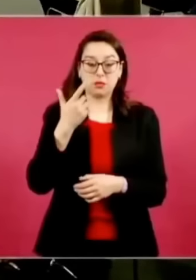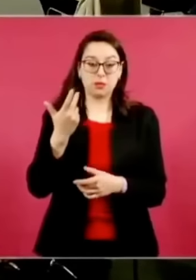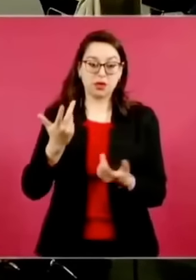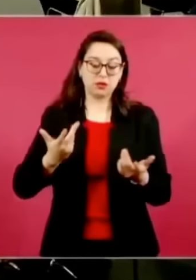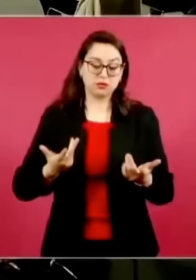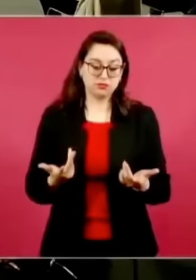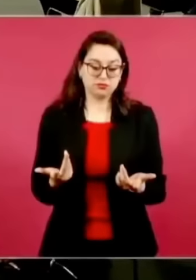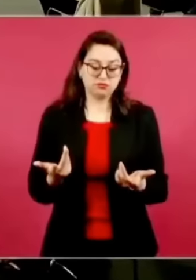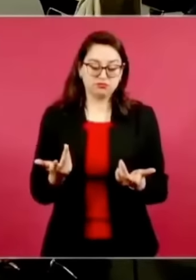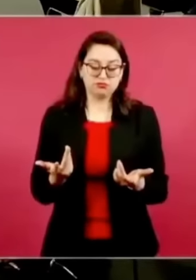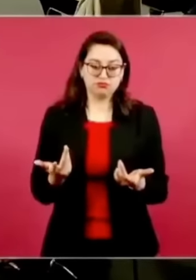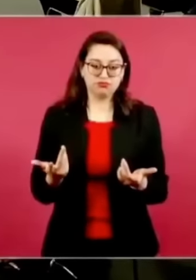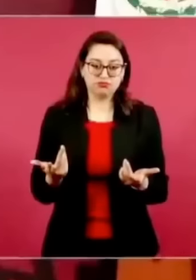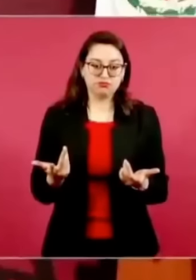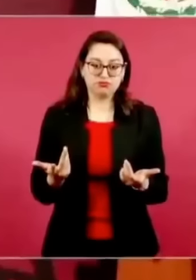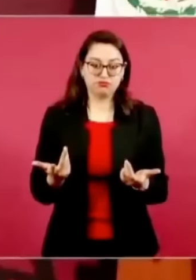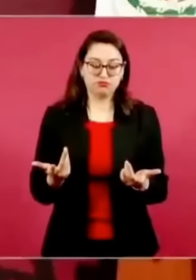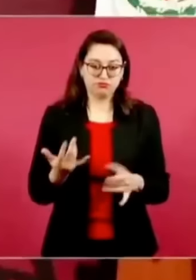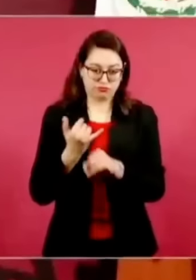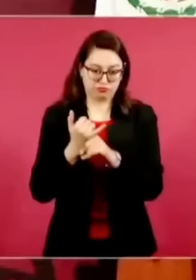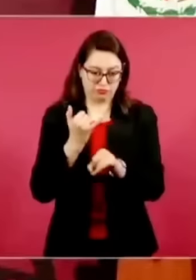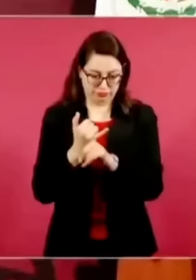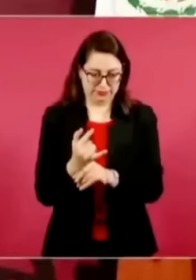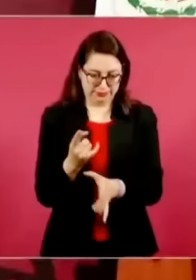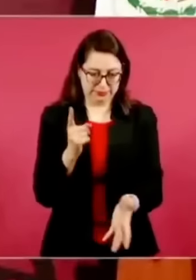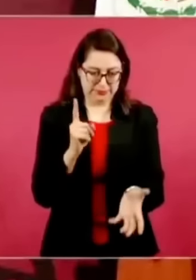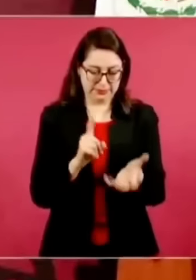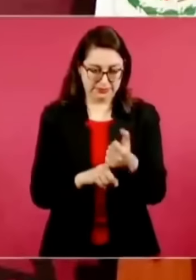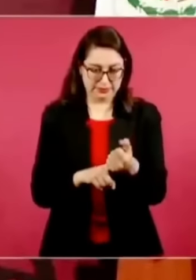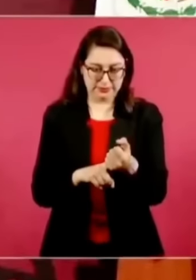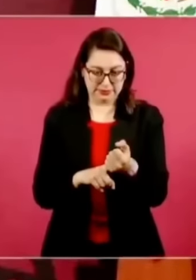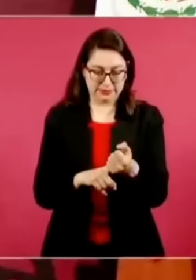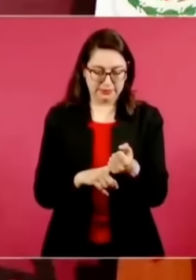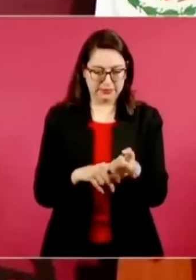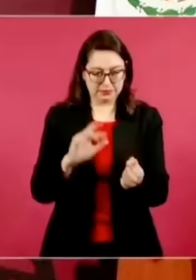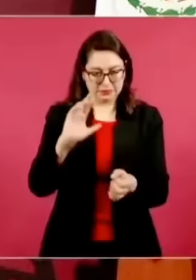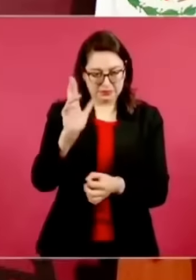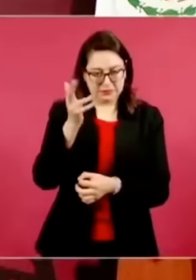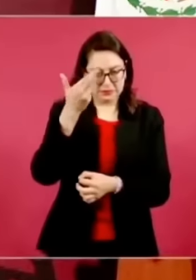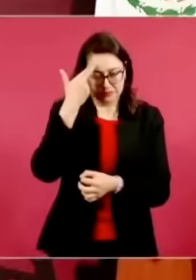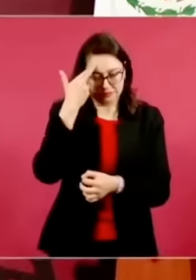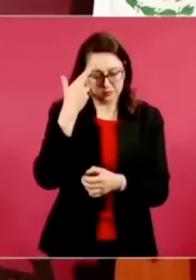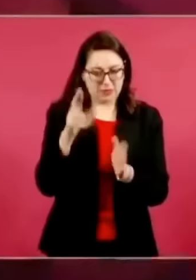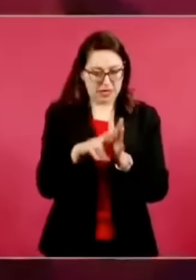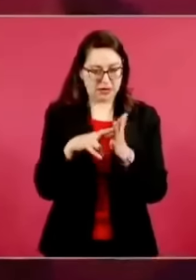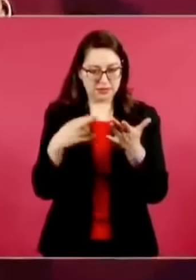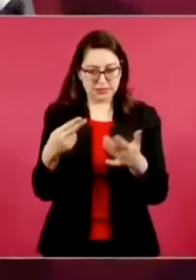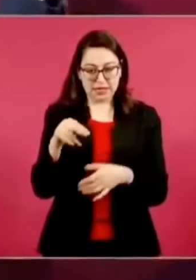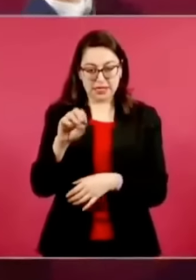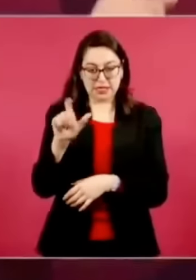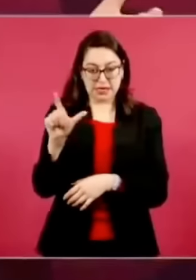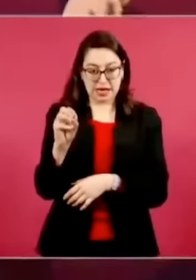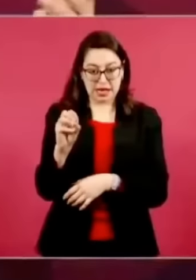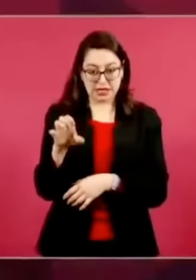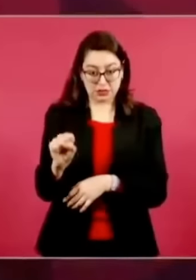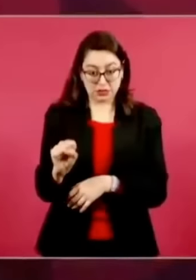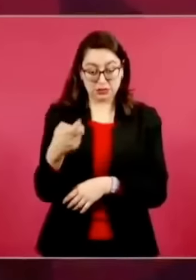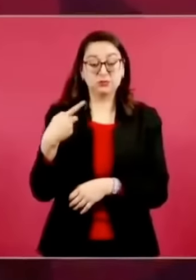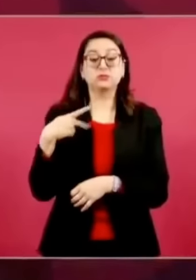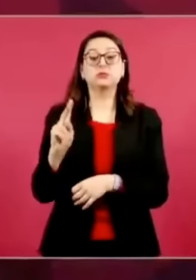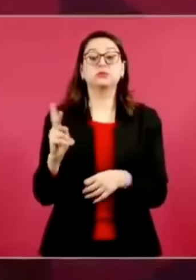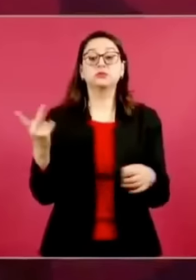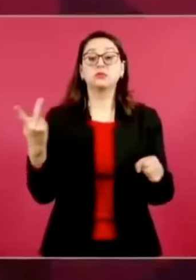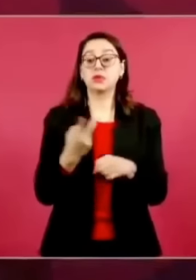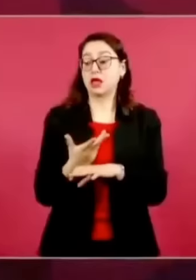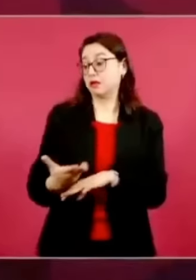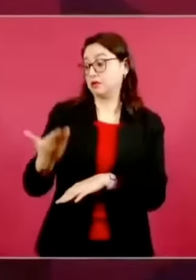en redes. Pero en la época de Todavía hasta el